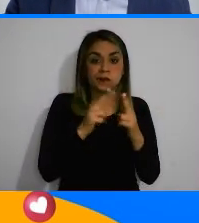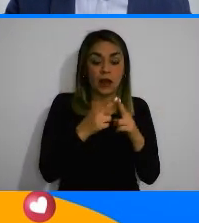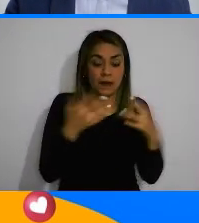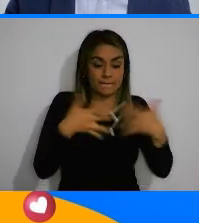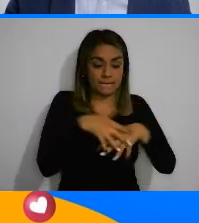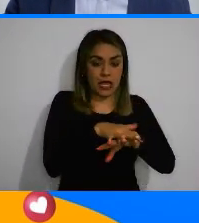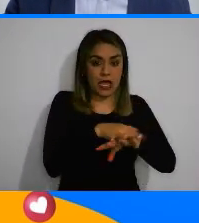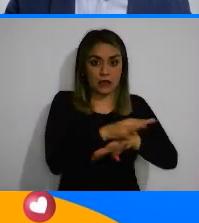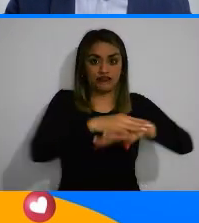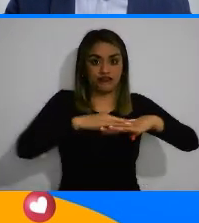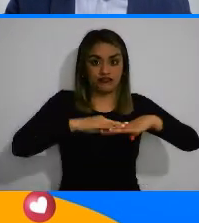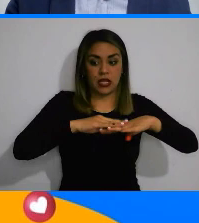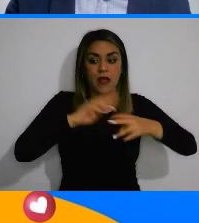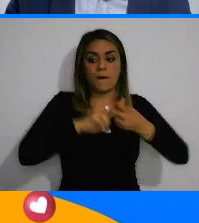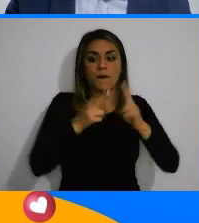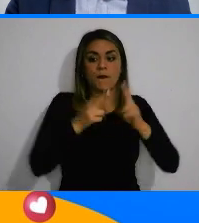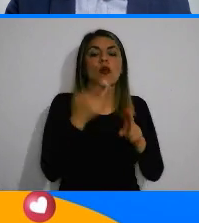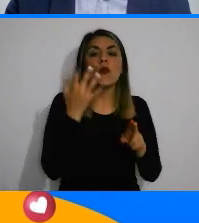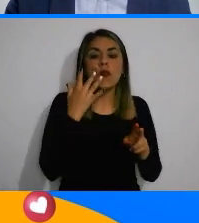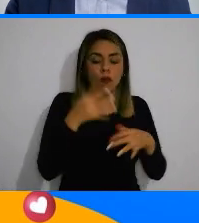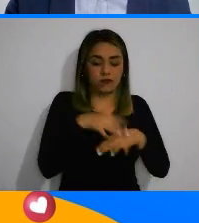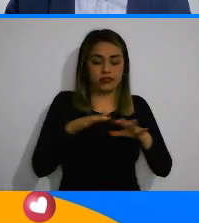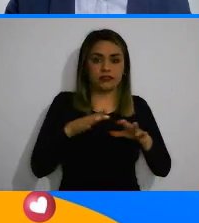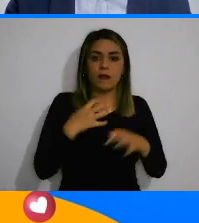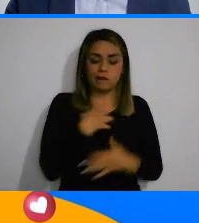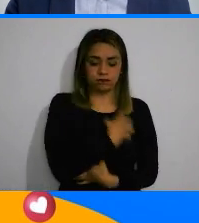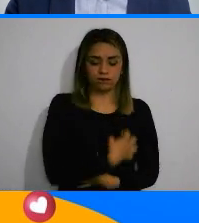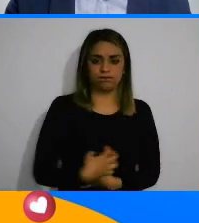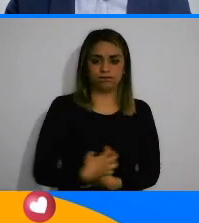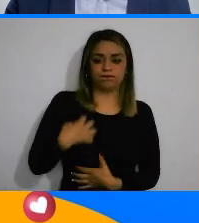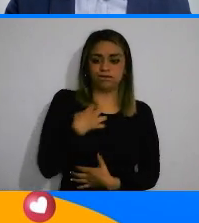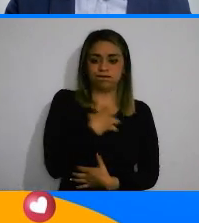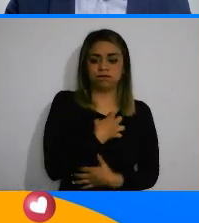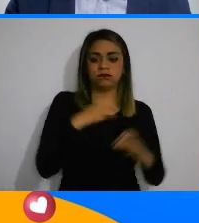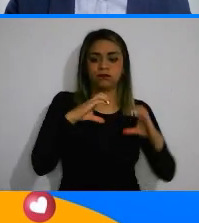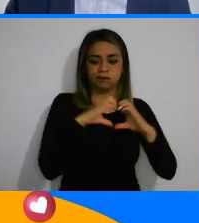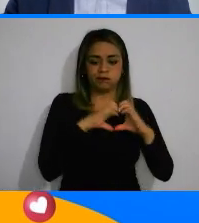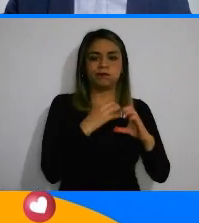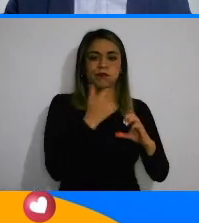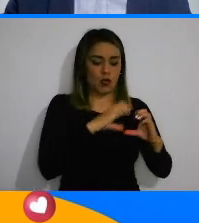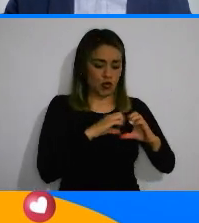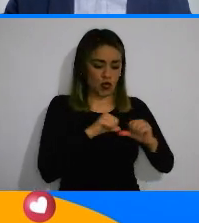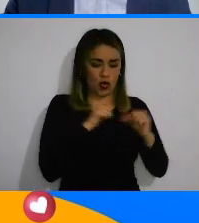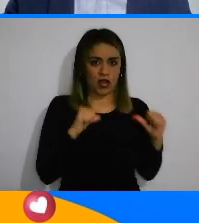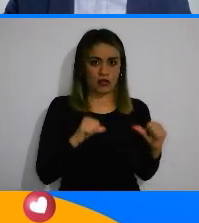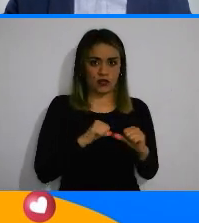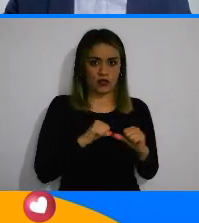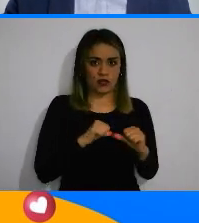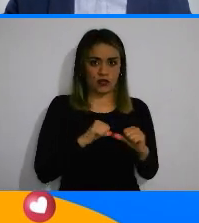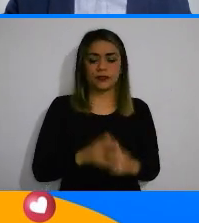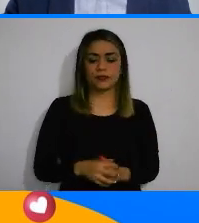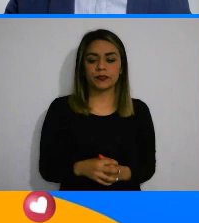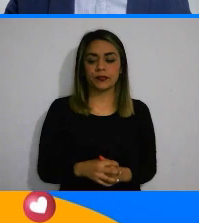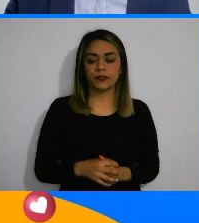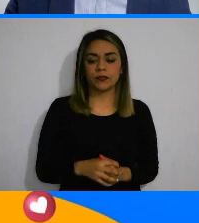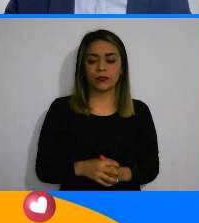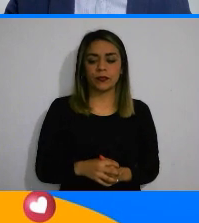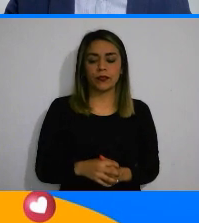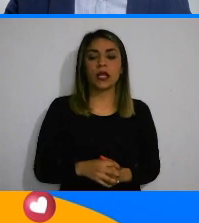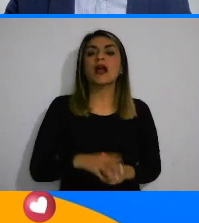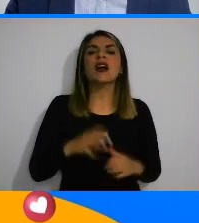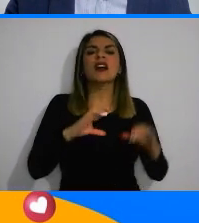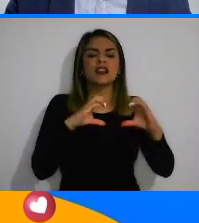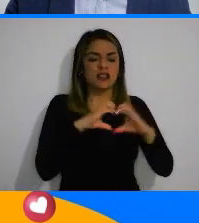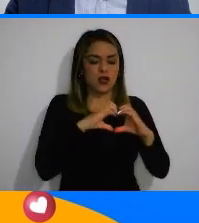unen, forman órganos, ¿sí? Aquí puse el corazón. Entonces, célula, conjunto de